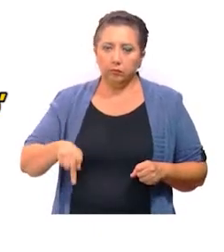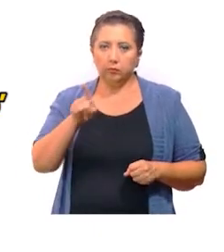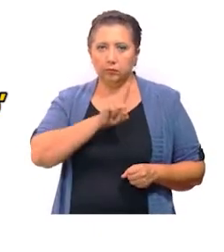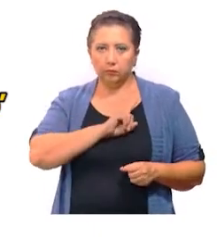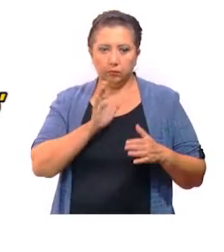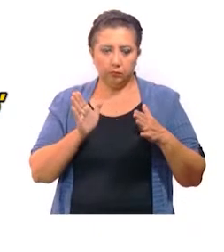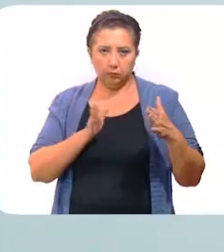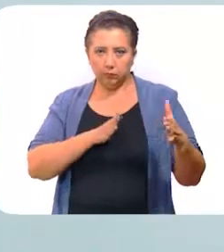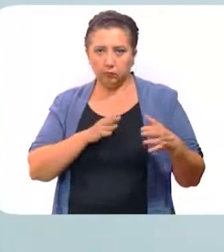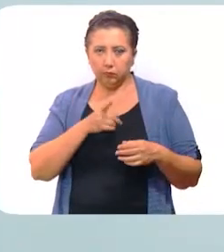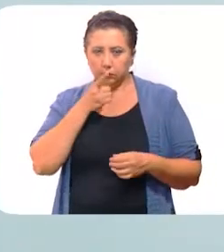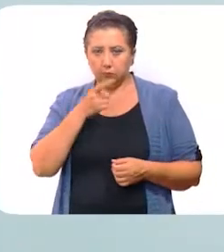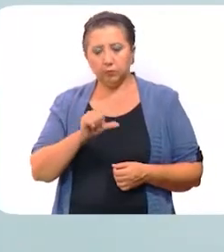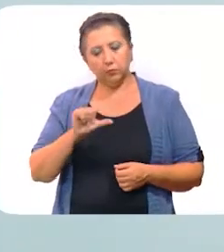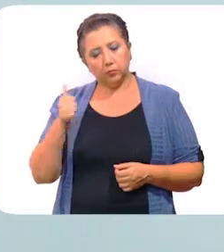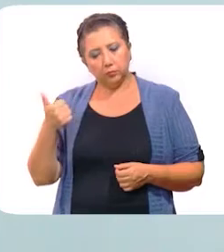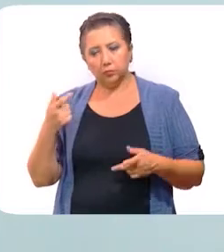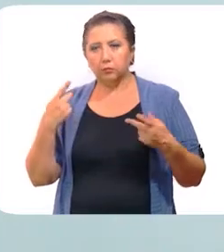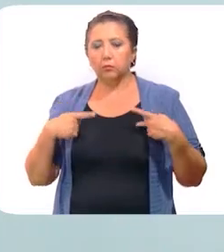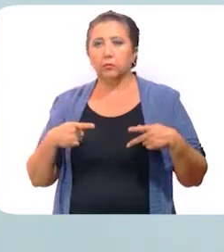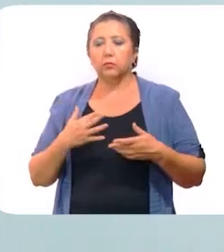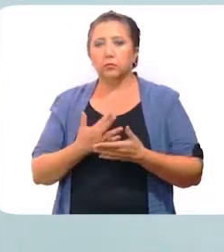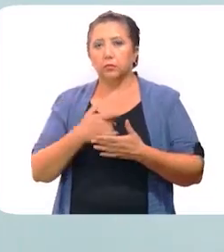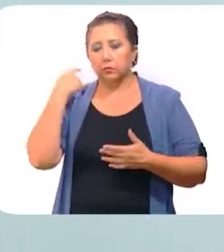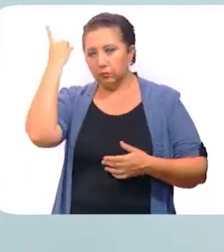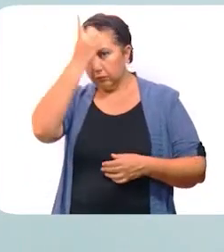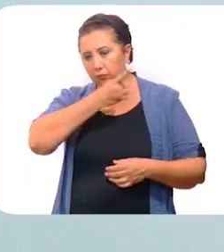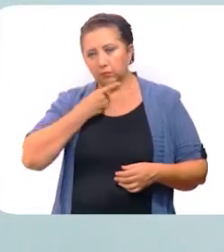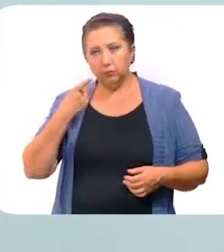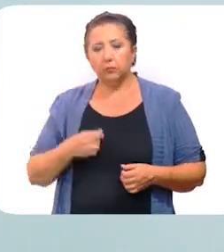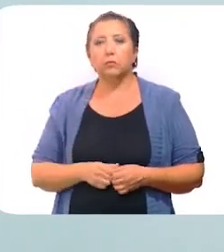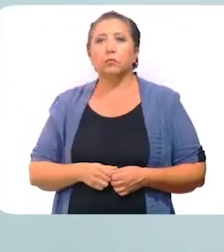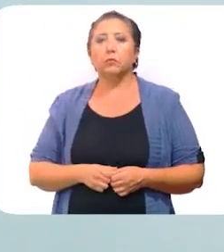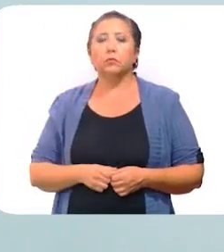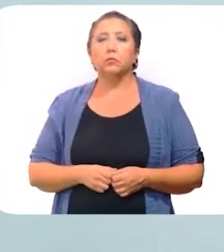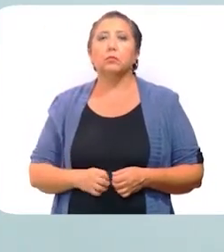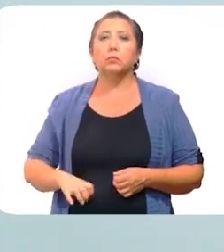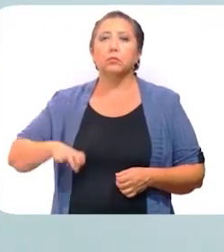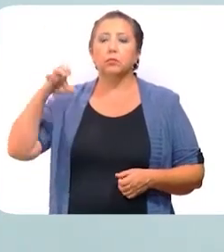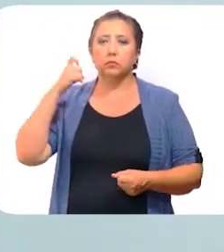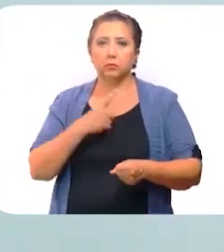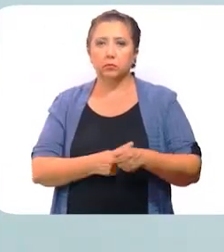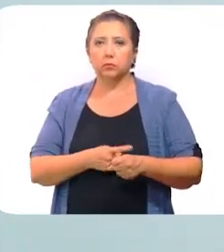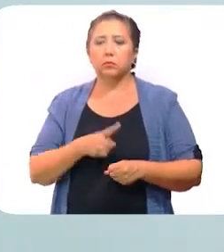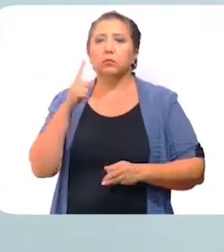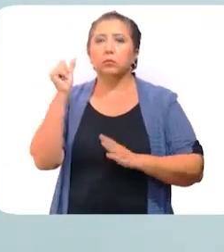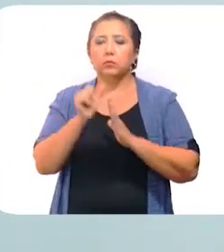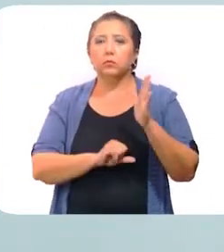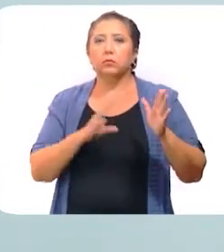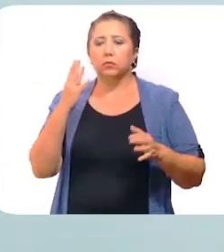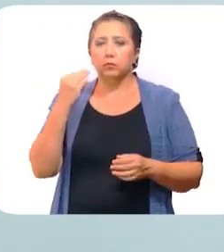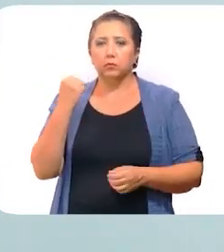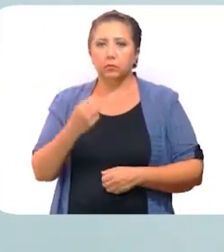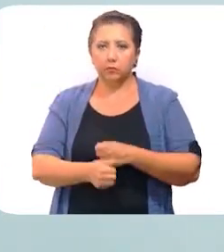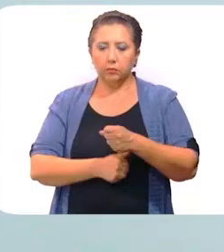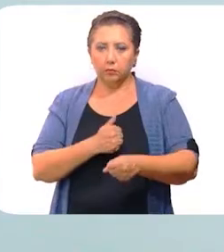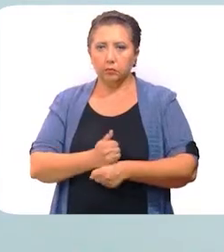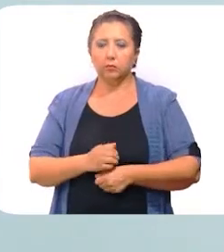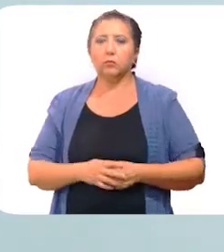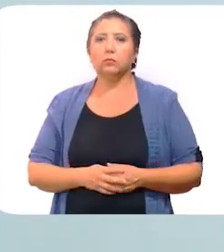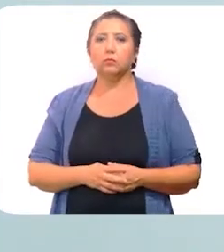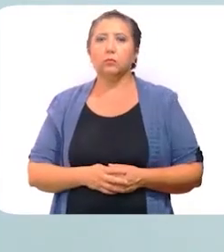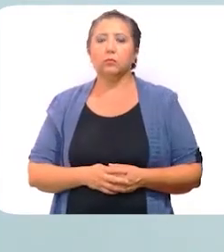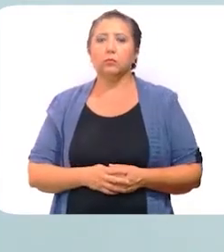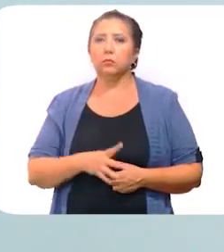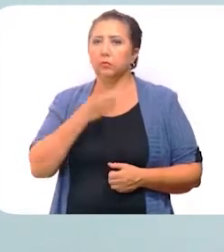y en aislamiento total. Hay otros pacientes a la espera de diagnóstico. El rango de edad de los casos es de 1 mes a 99